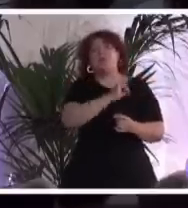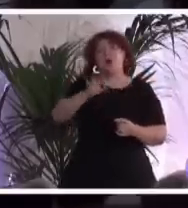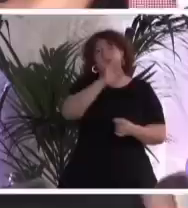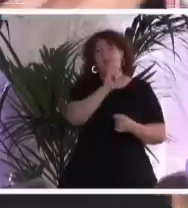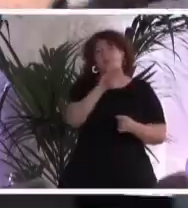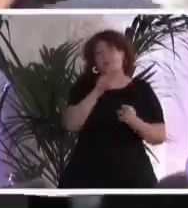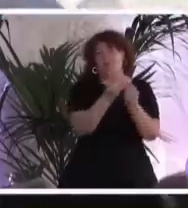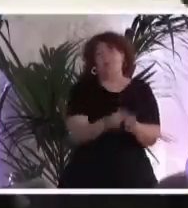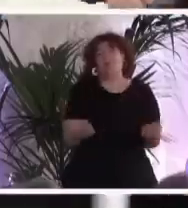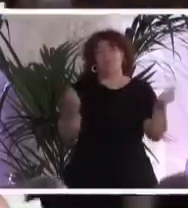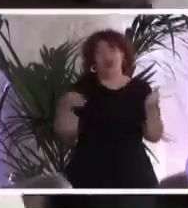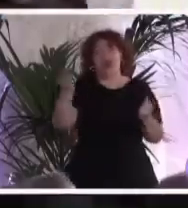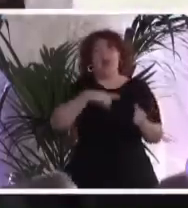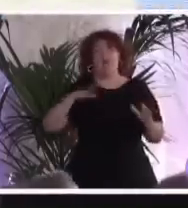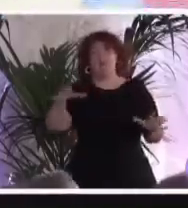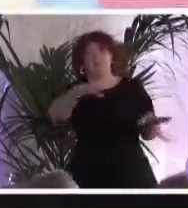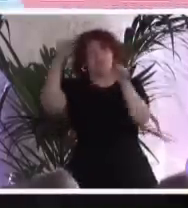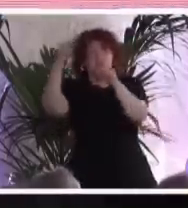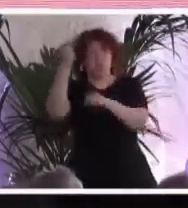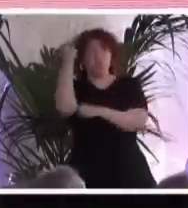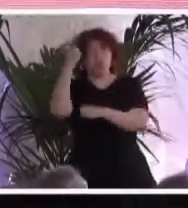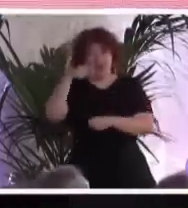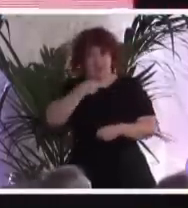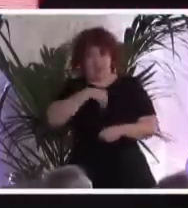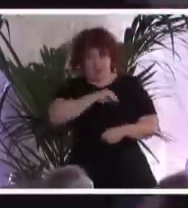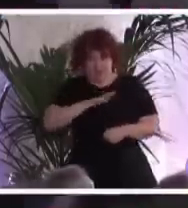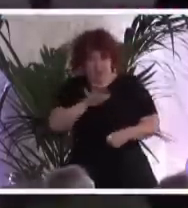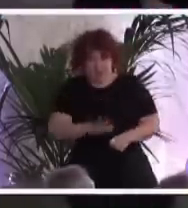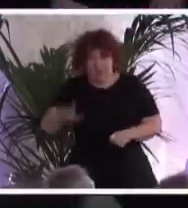que es el poder en este territorio